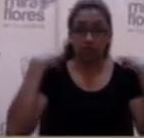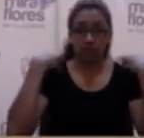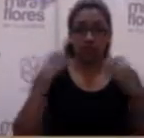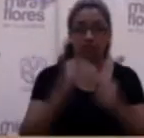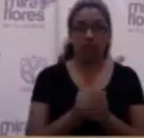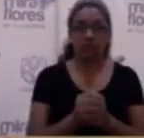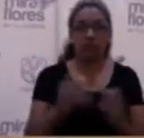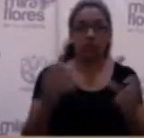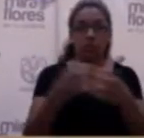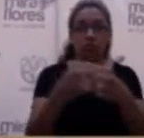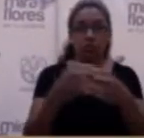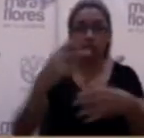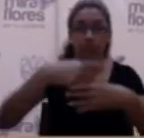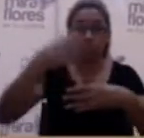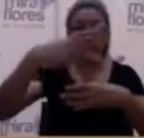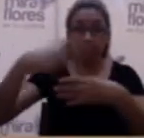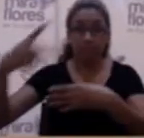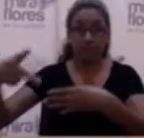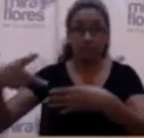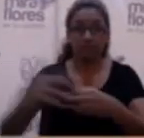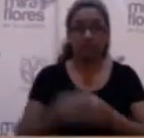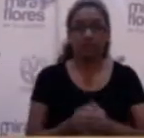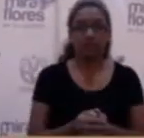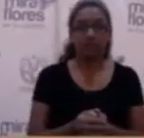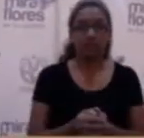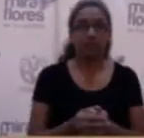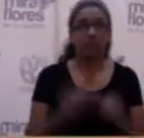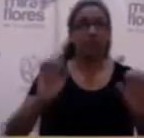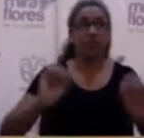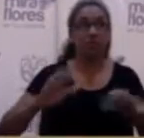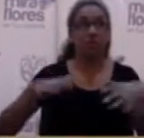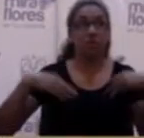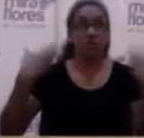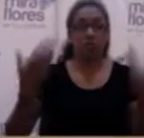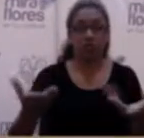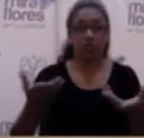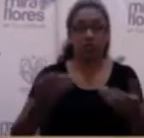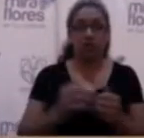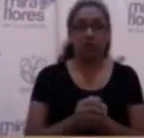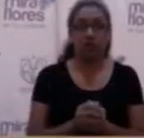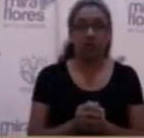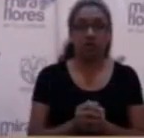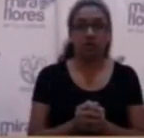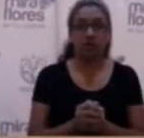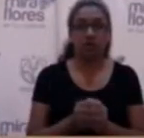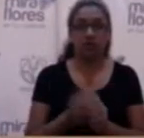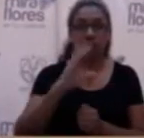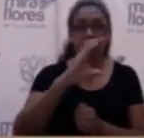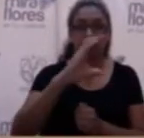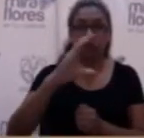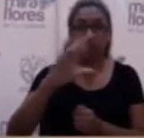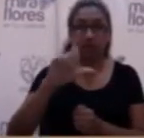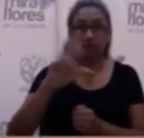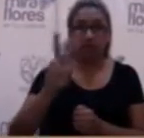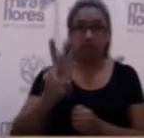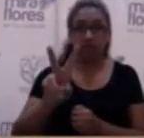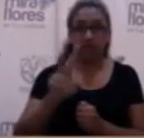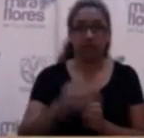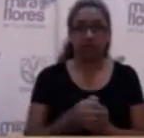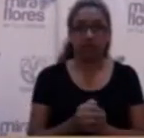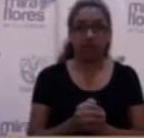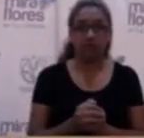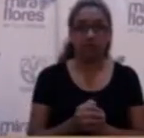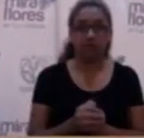a la Oficina de Participación Vecinal que se nos proporcione a los integrantes del